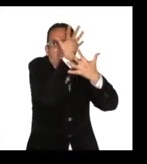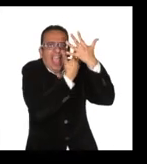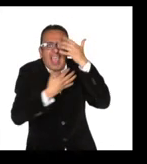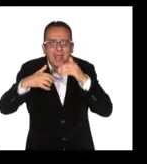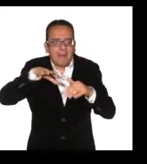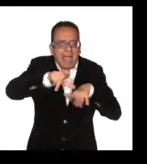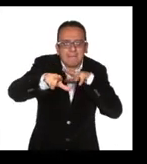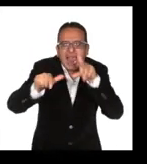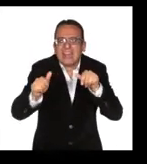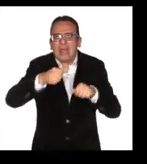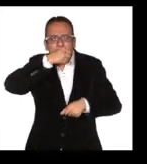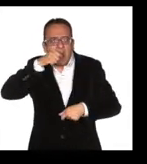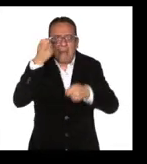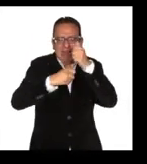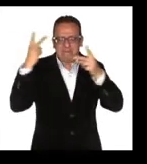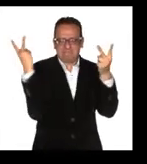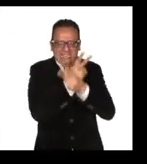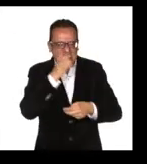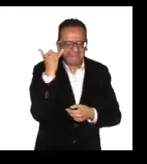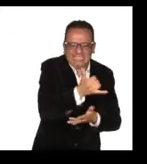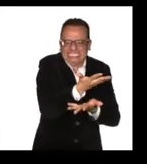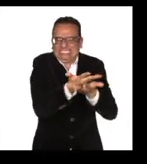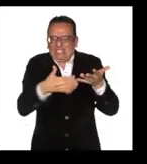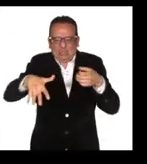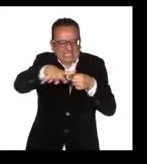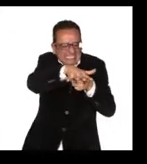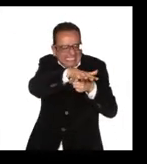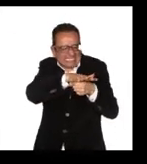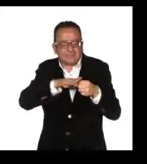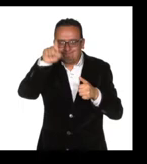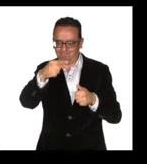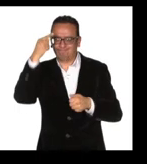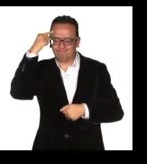y utilizados en la minería ilícita, el narcotráfico y otros fenómenos de violencia.